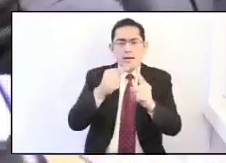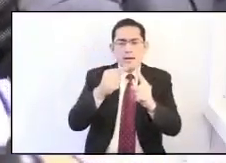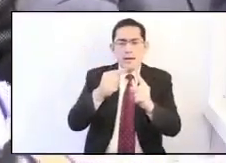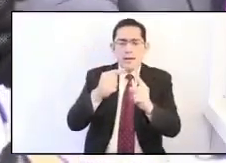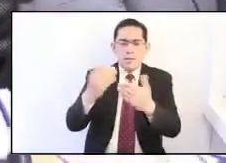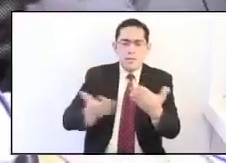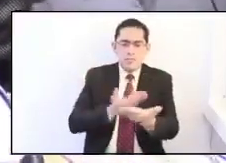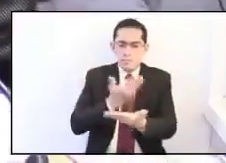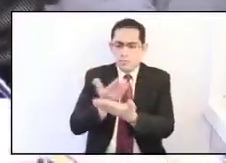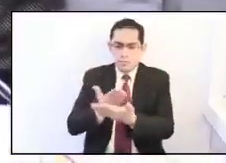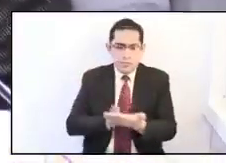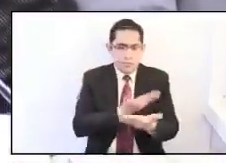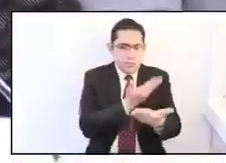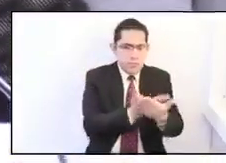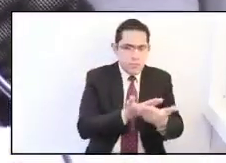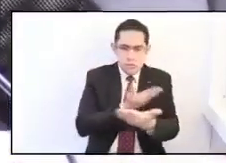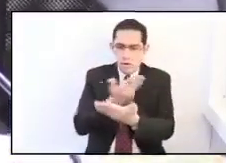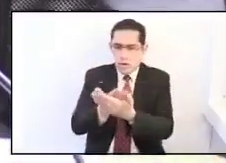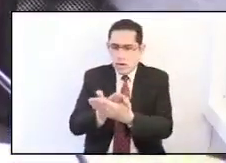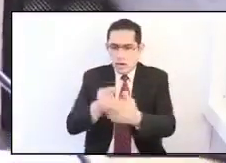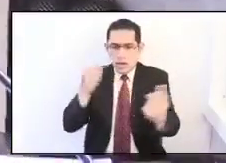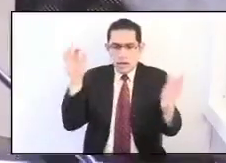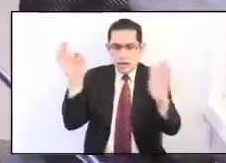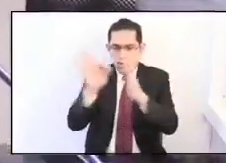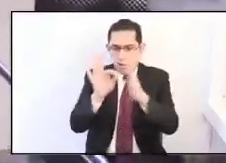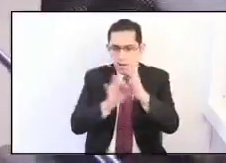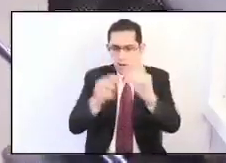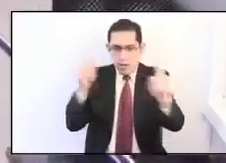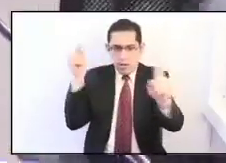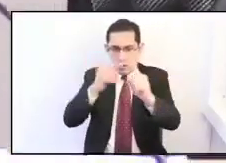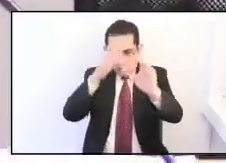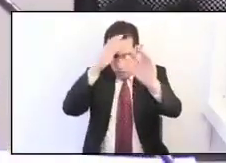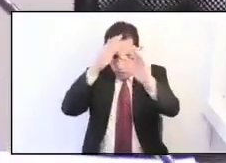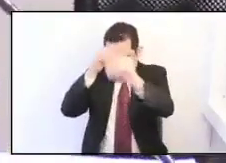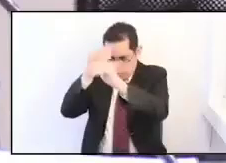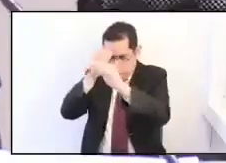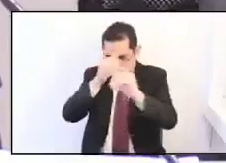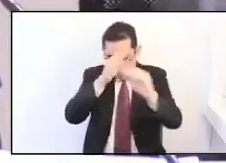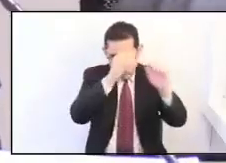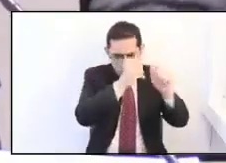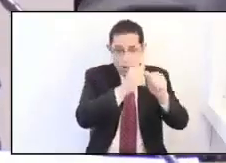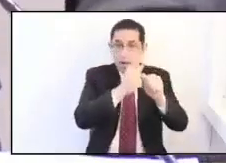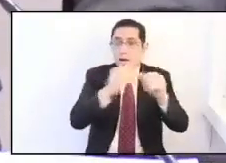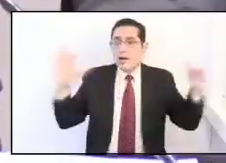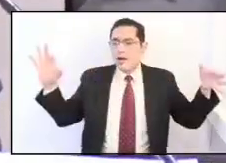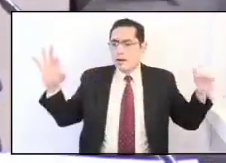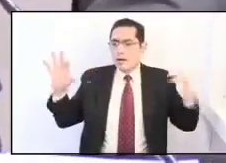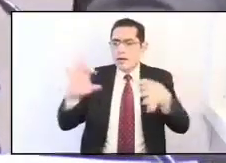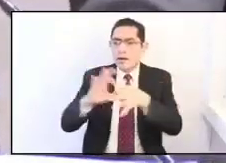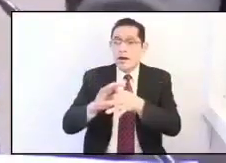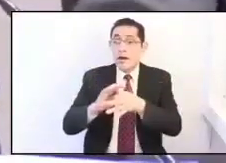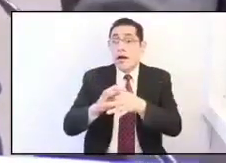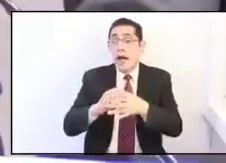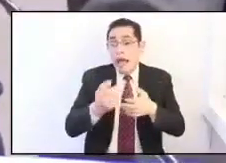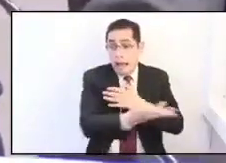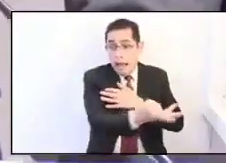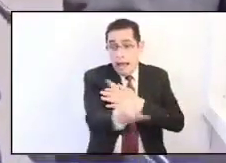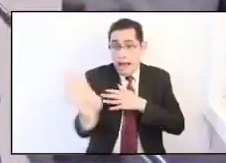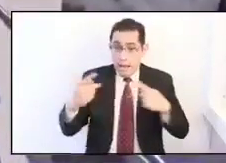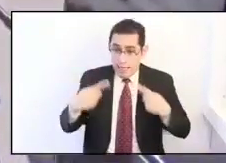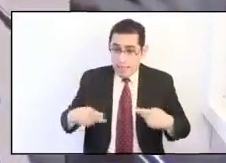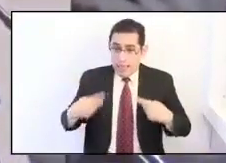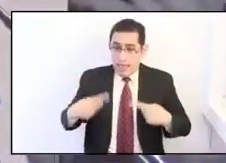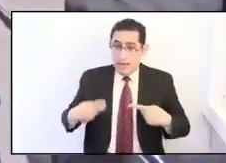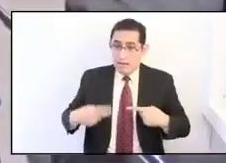iniciativas y puntos de acuerdo que permitan adecuar el marco normativo actual a las necesidades que demanda la sociedad en